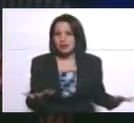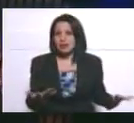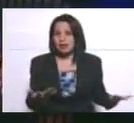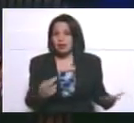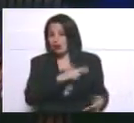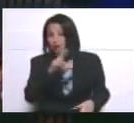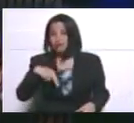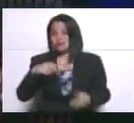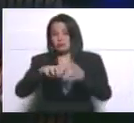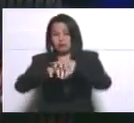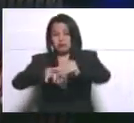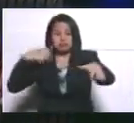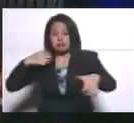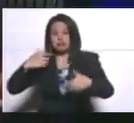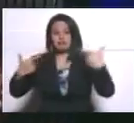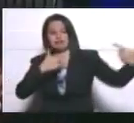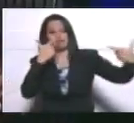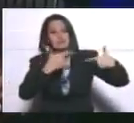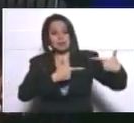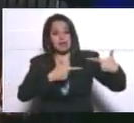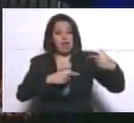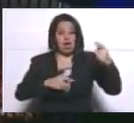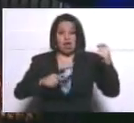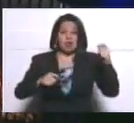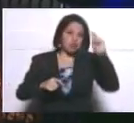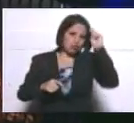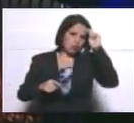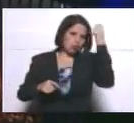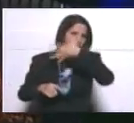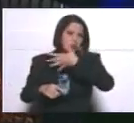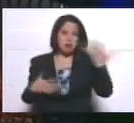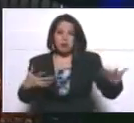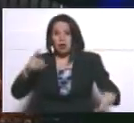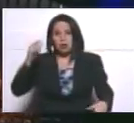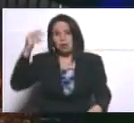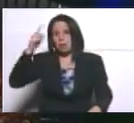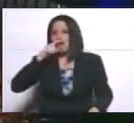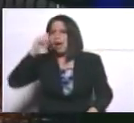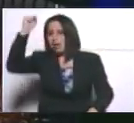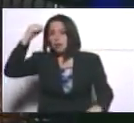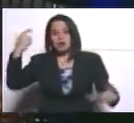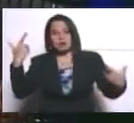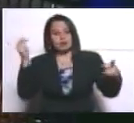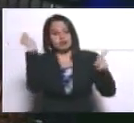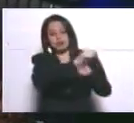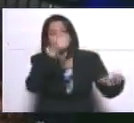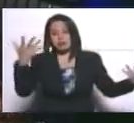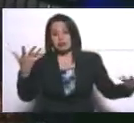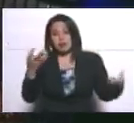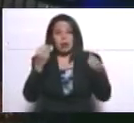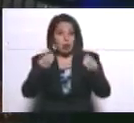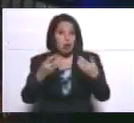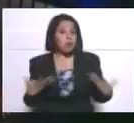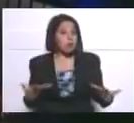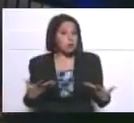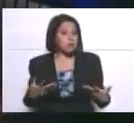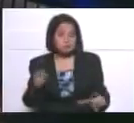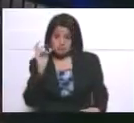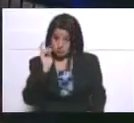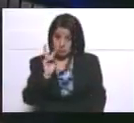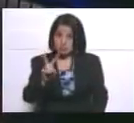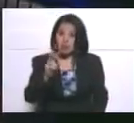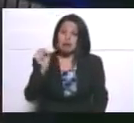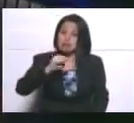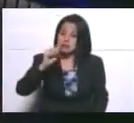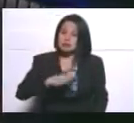que bueno, en el cuerpo a cuerpo el presidente Maduro, joven, humilde, trabajador, para que nuestro pueblo vea que sí se